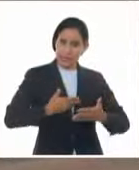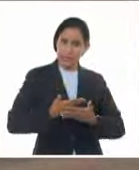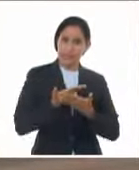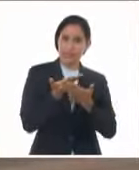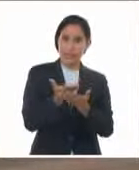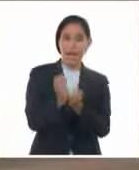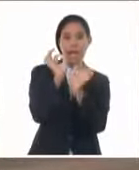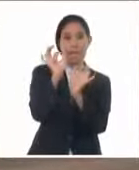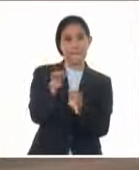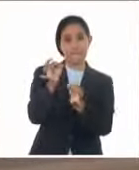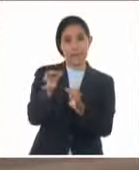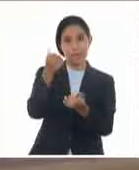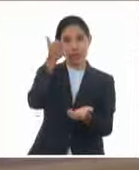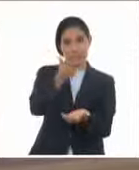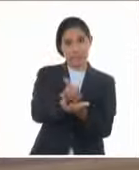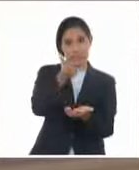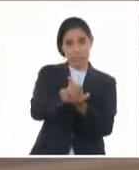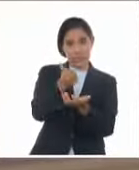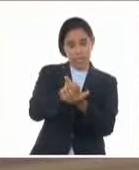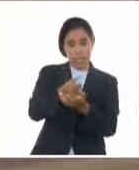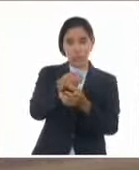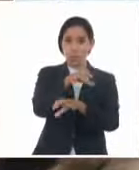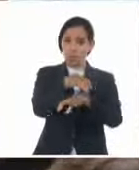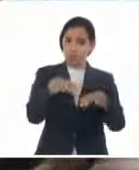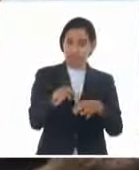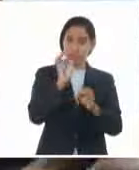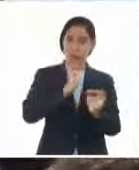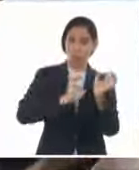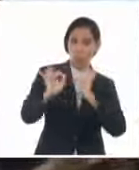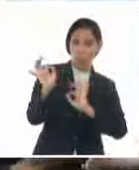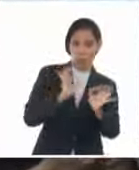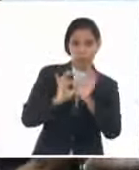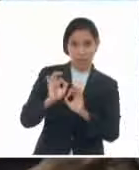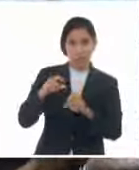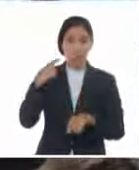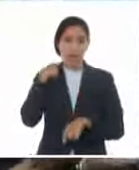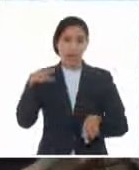Nacional de Sanidad Agropecuaria por su aniversario